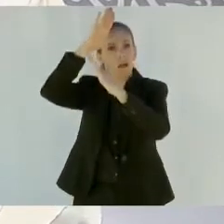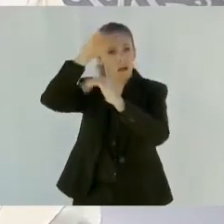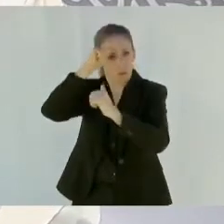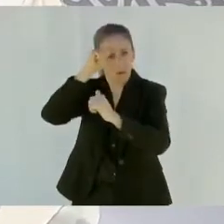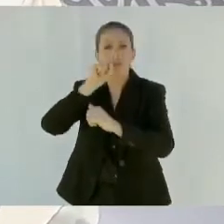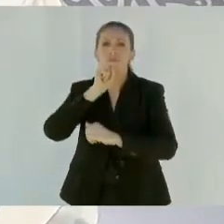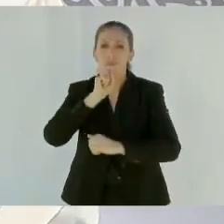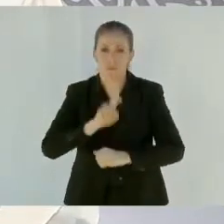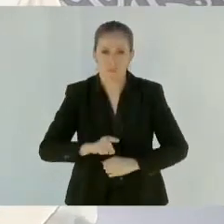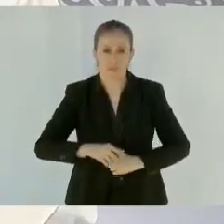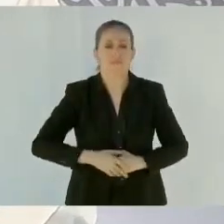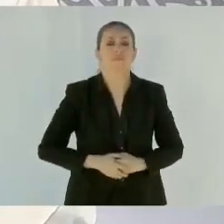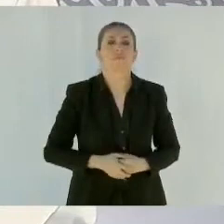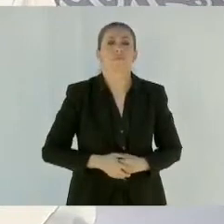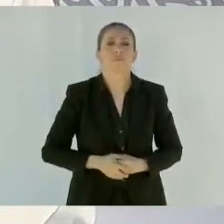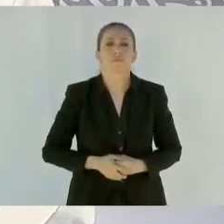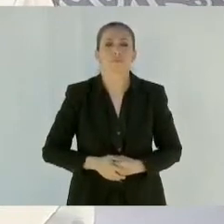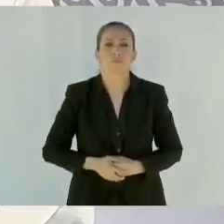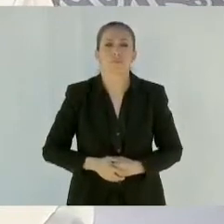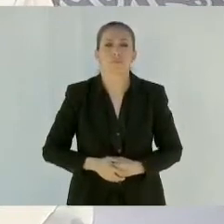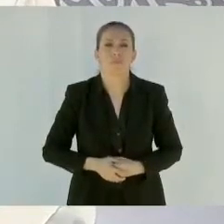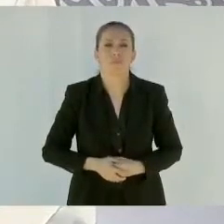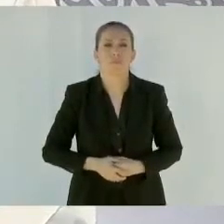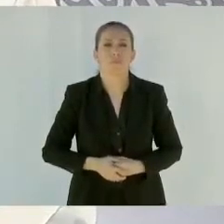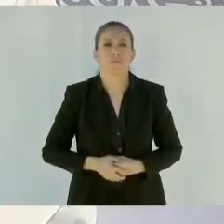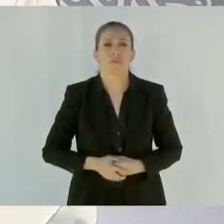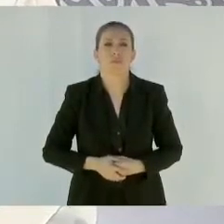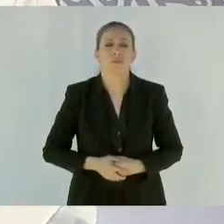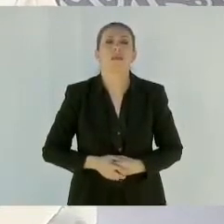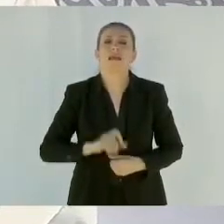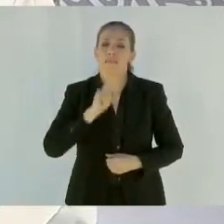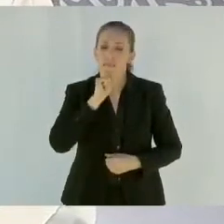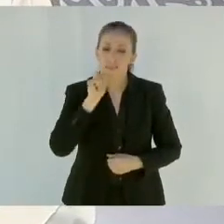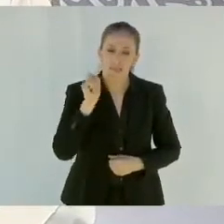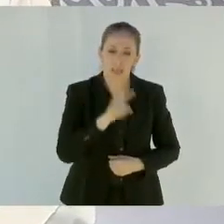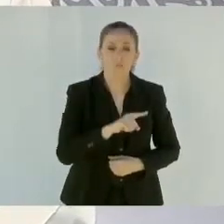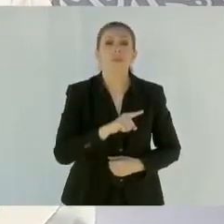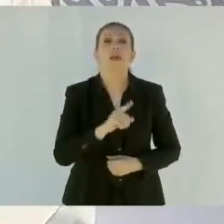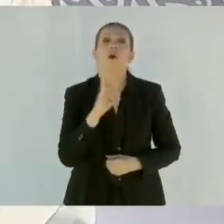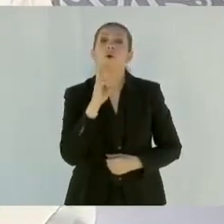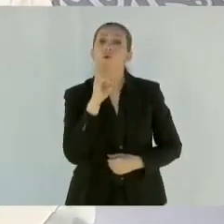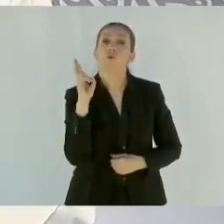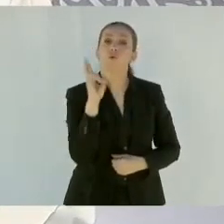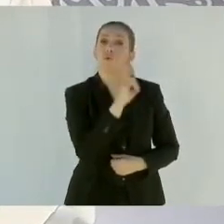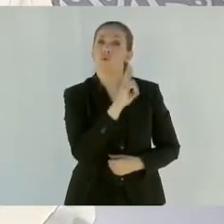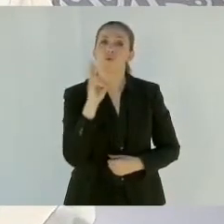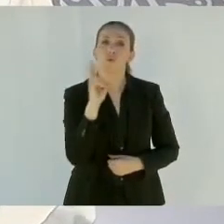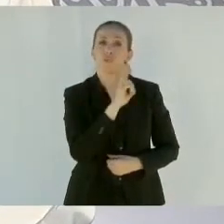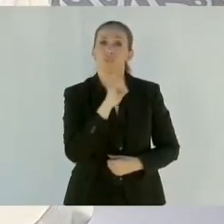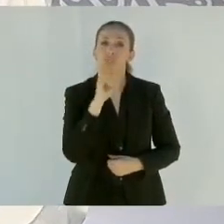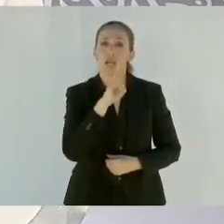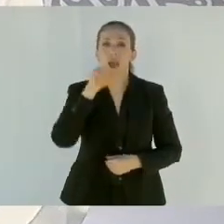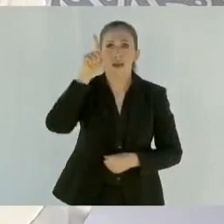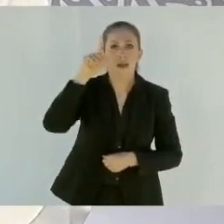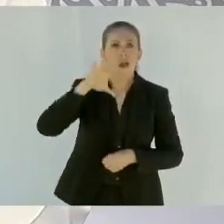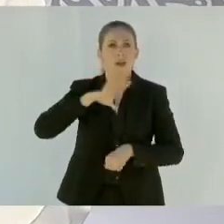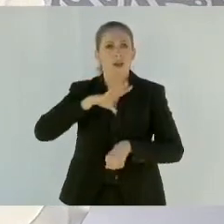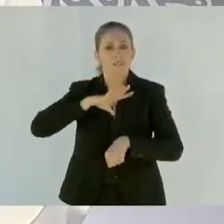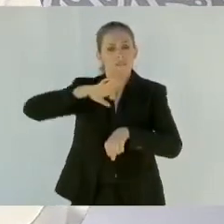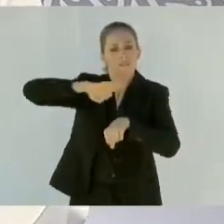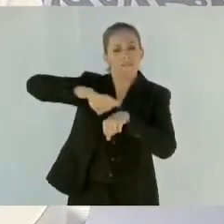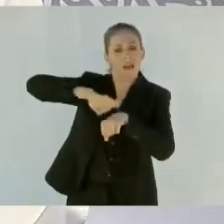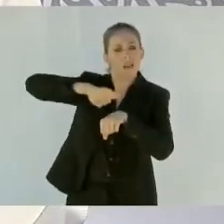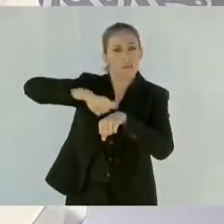ya se tiene también acuerdo con una farmacéutica rusa para poder